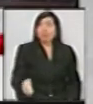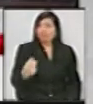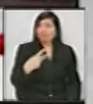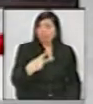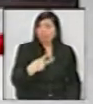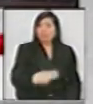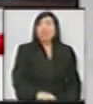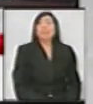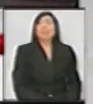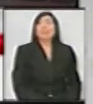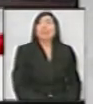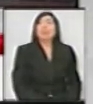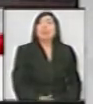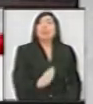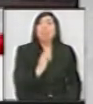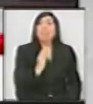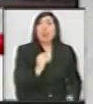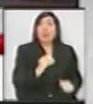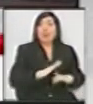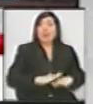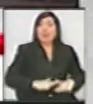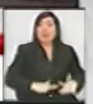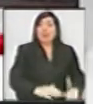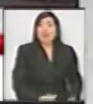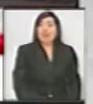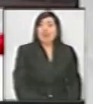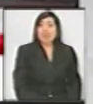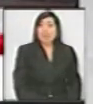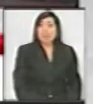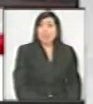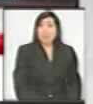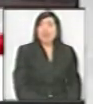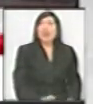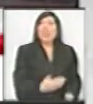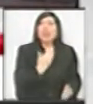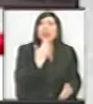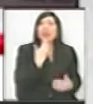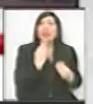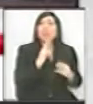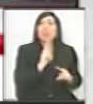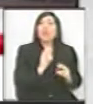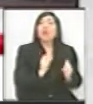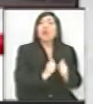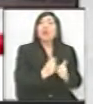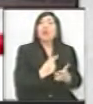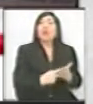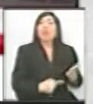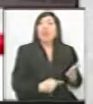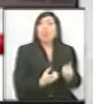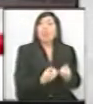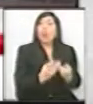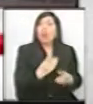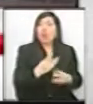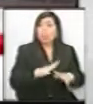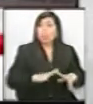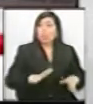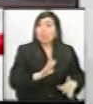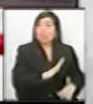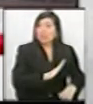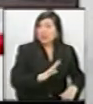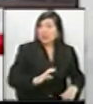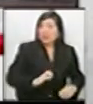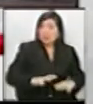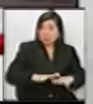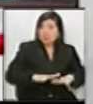lugar el segundo instrumento es el banco de tierra presidente y este banco de tierra tiene que ver con que tenemos un montón de áreas del estado